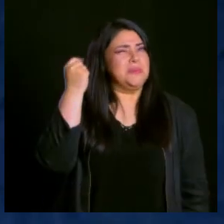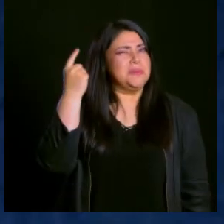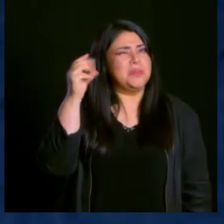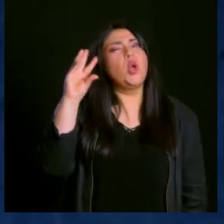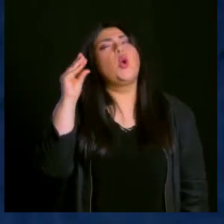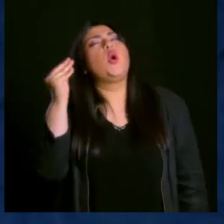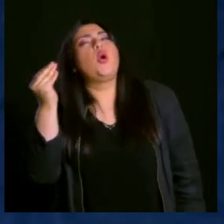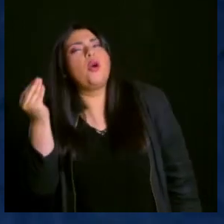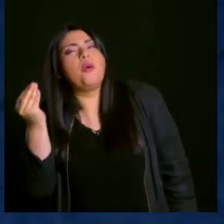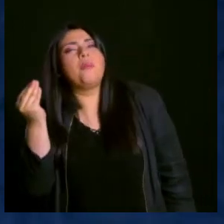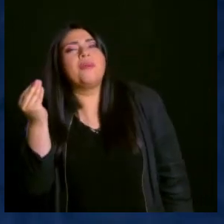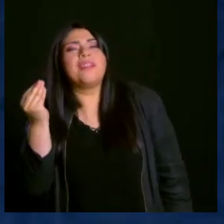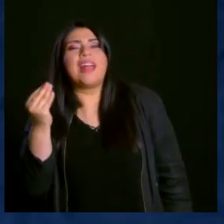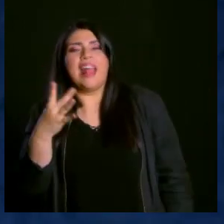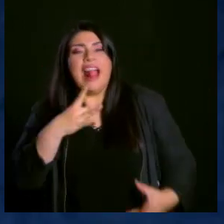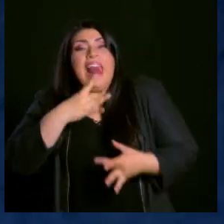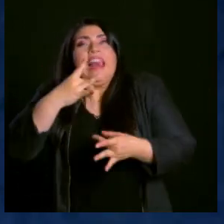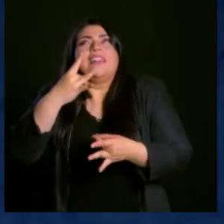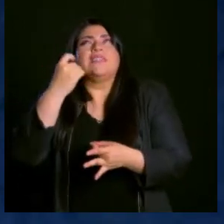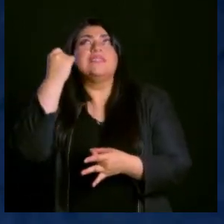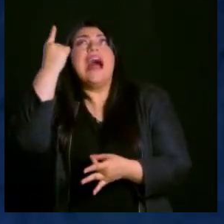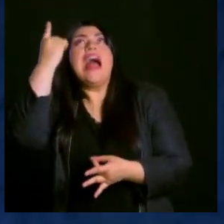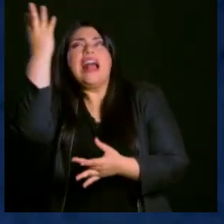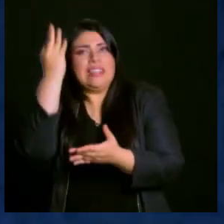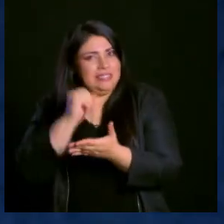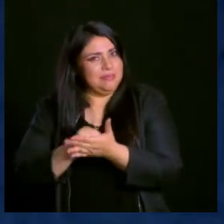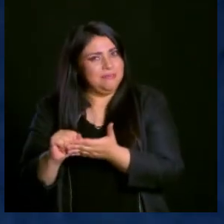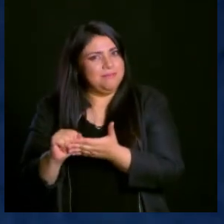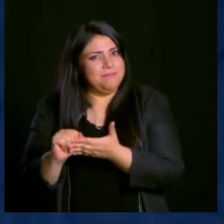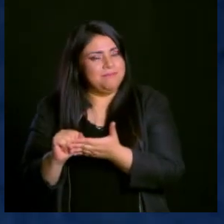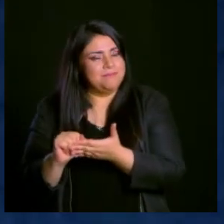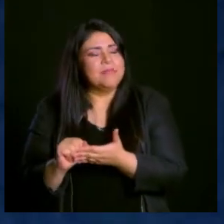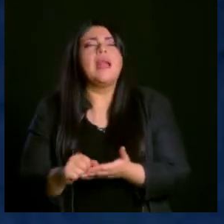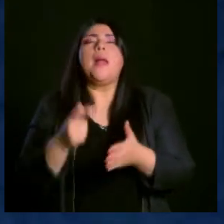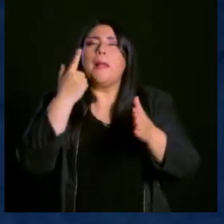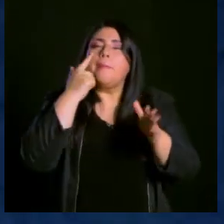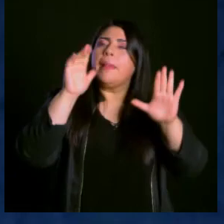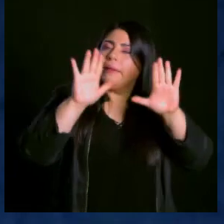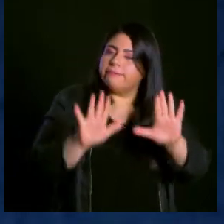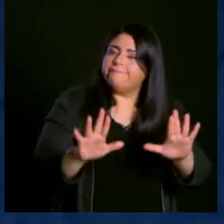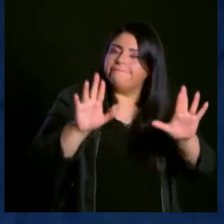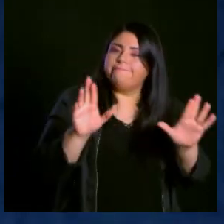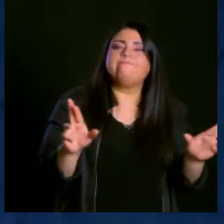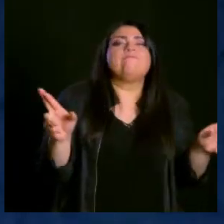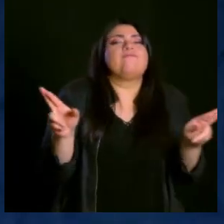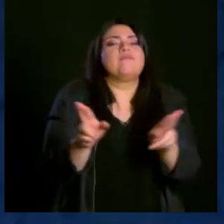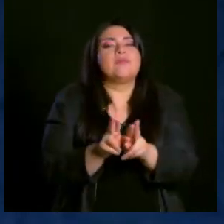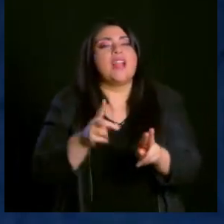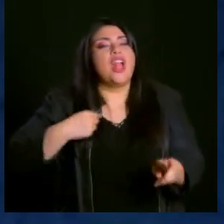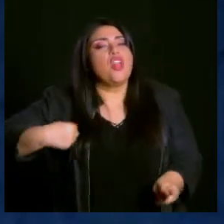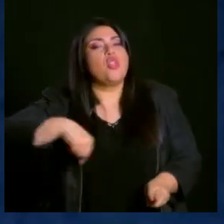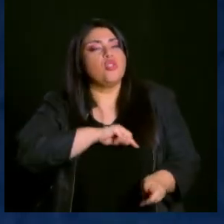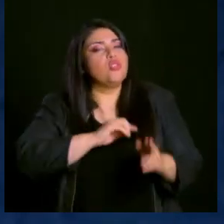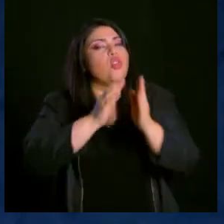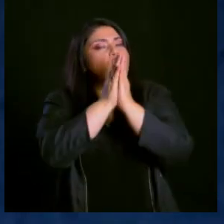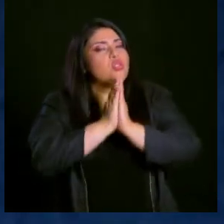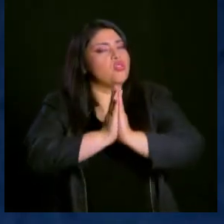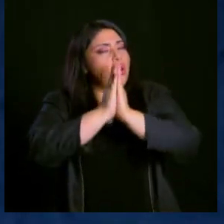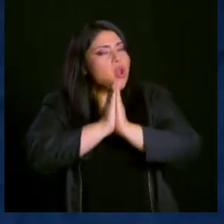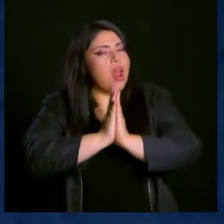porque se han de de ceñir espiritualmente déjame concluir de esta forma cuando estamos orando en lenguas